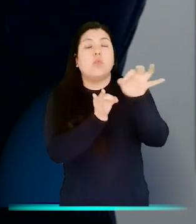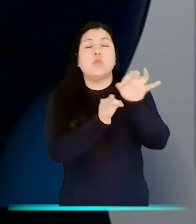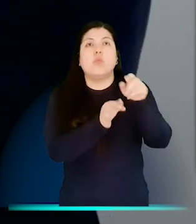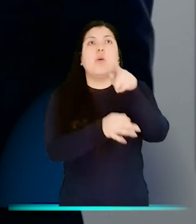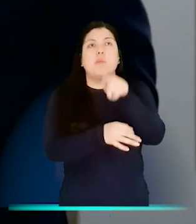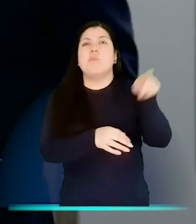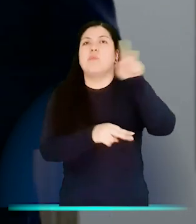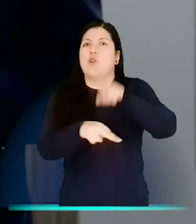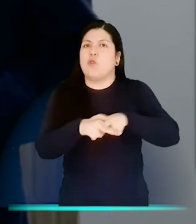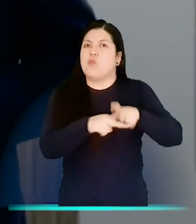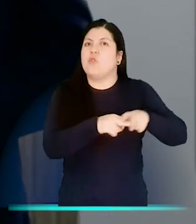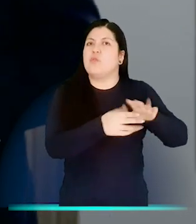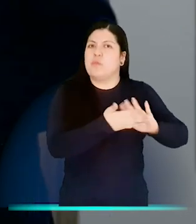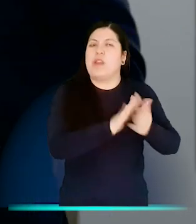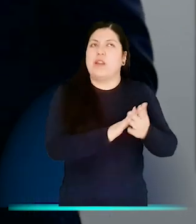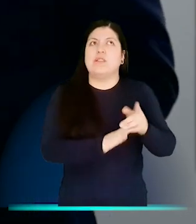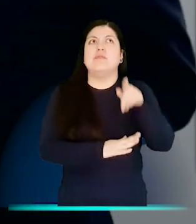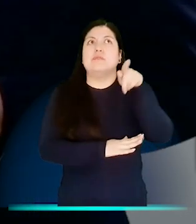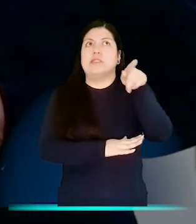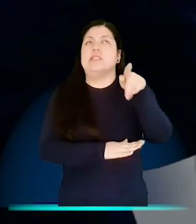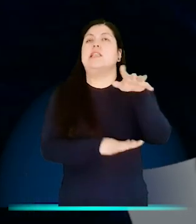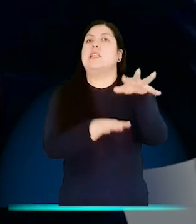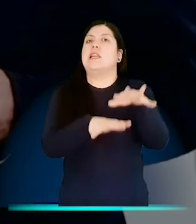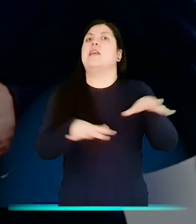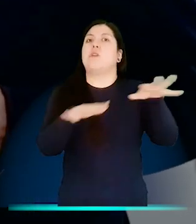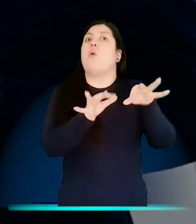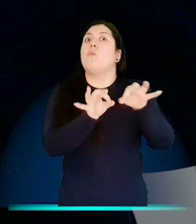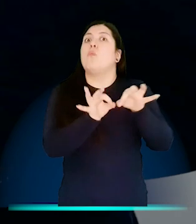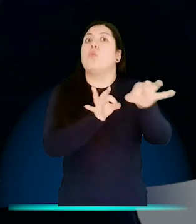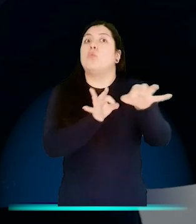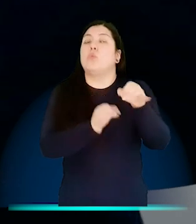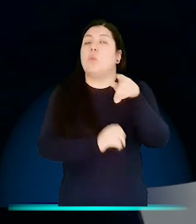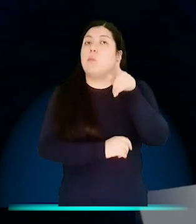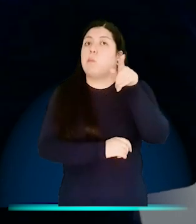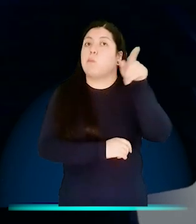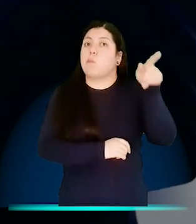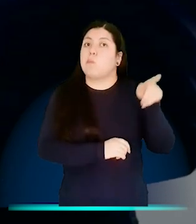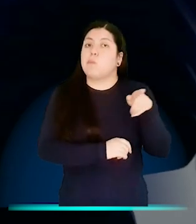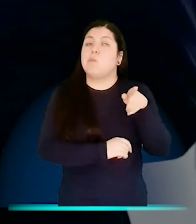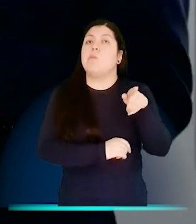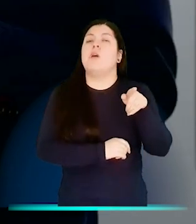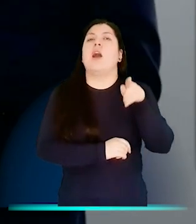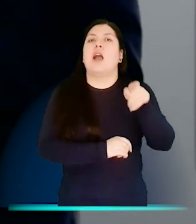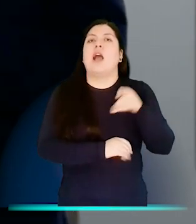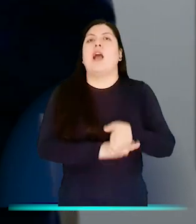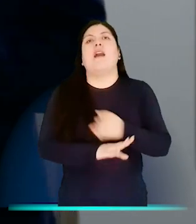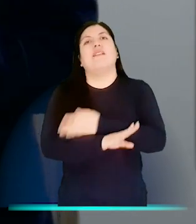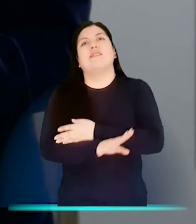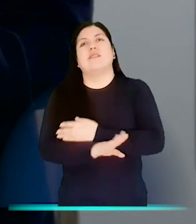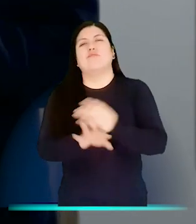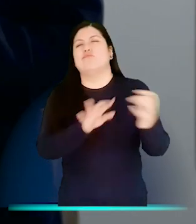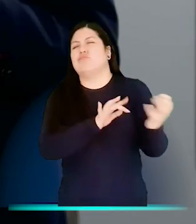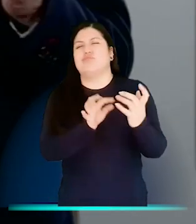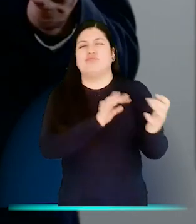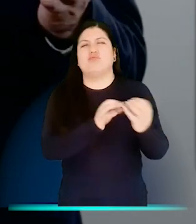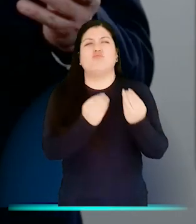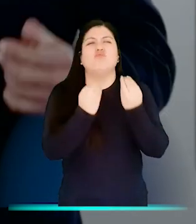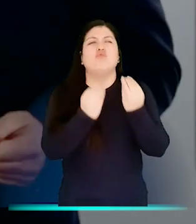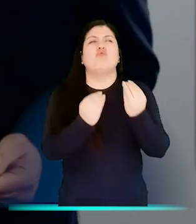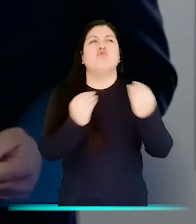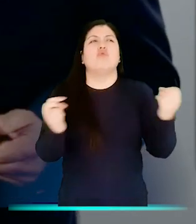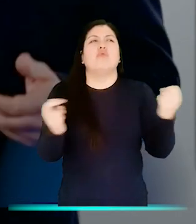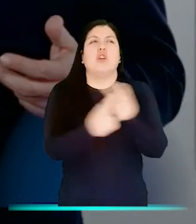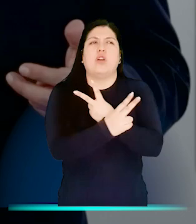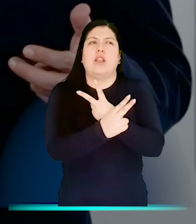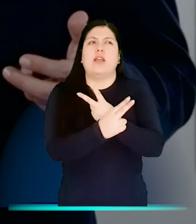fueron escogidos durante el proceso de paz por ser algunas zonas donde hubo o digamos donde fueron más